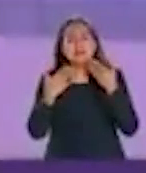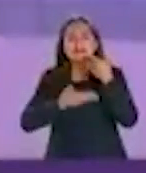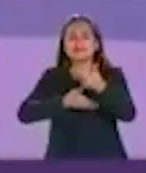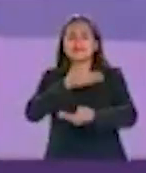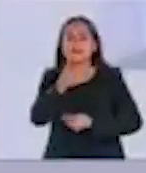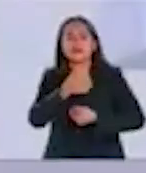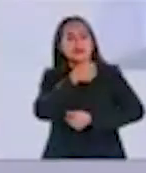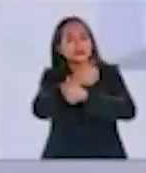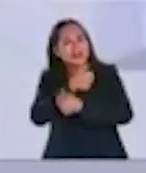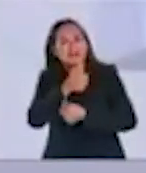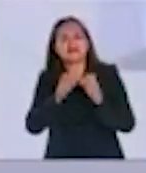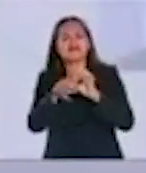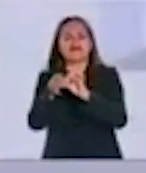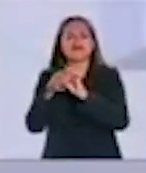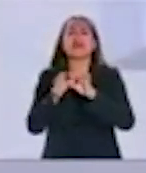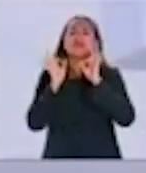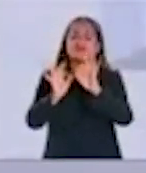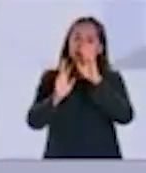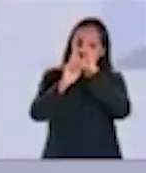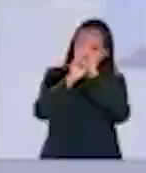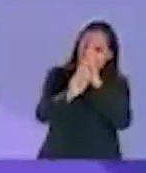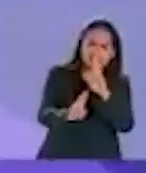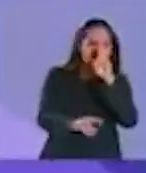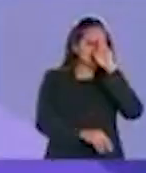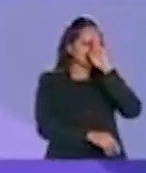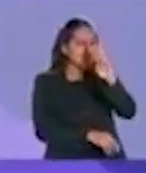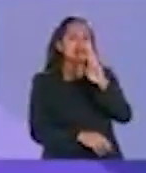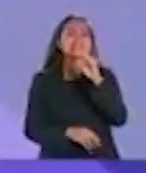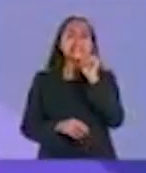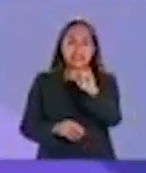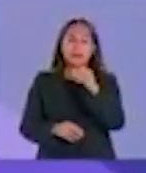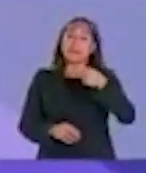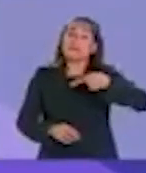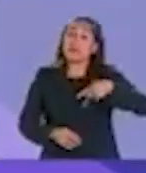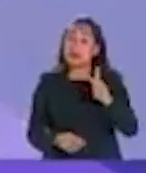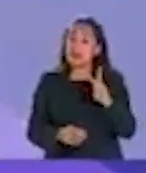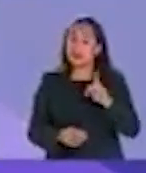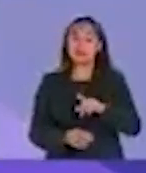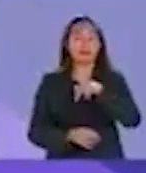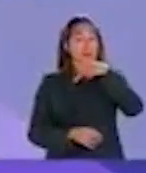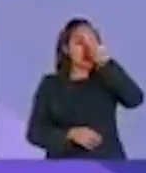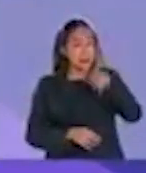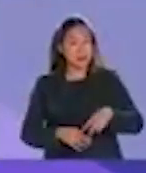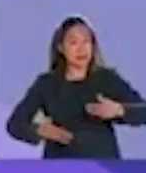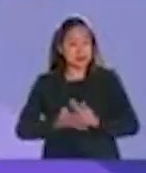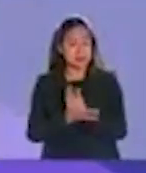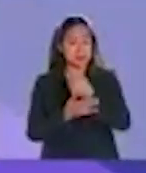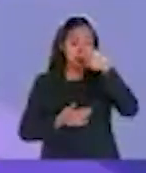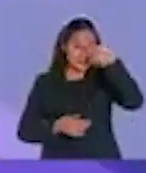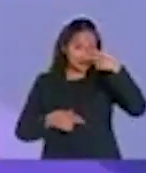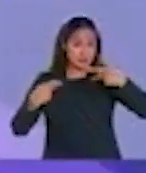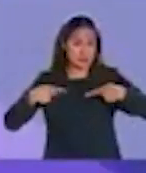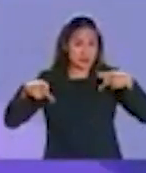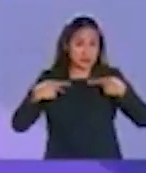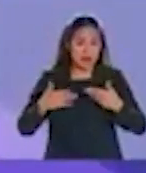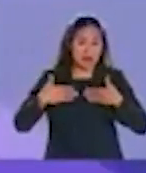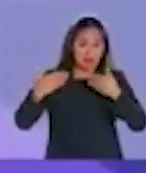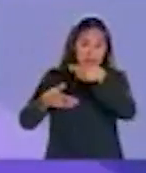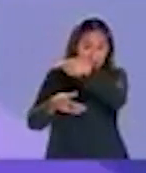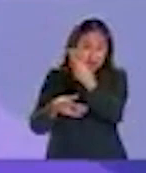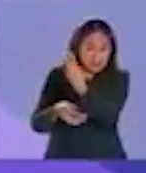tenemos que respetarnos pero efectivamente serán los ciudanos mexicanos que les tengan confianza a los 3